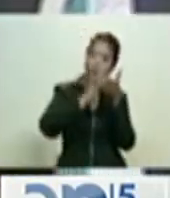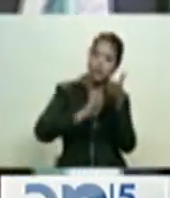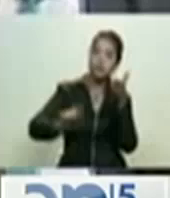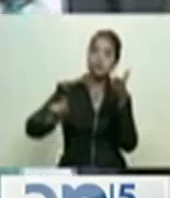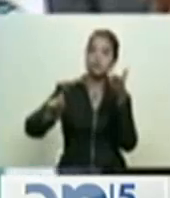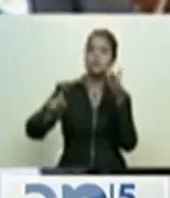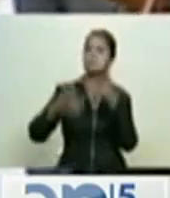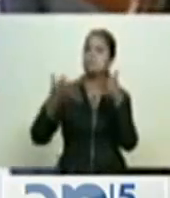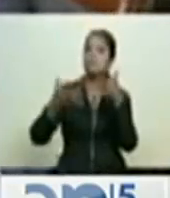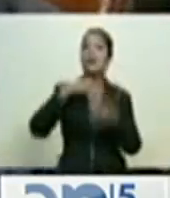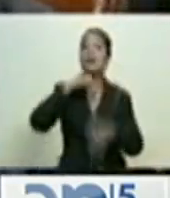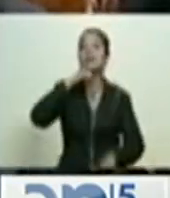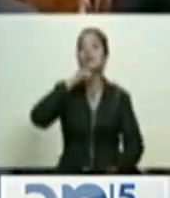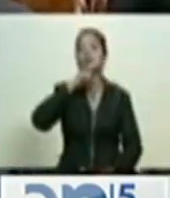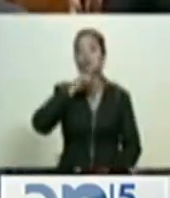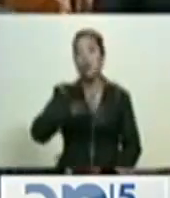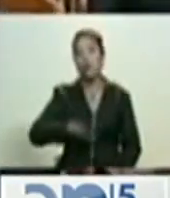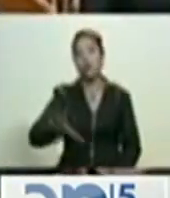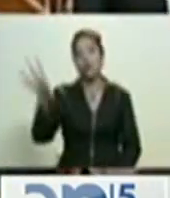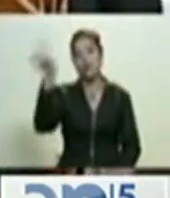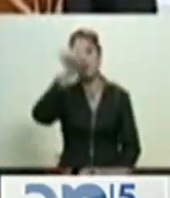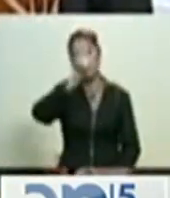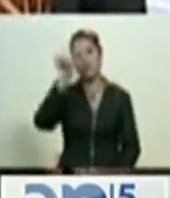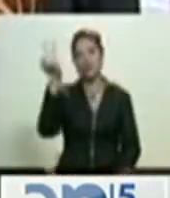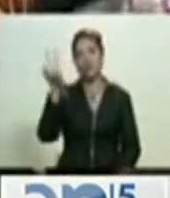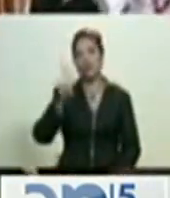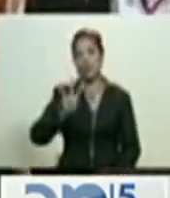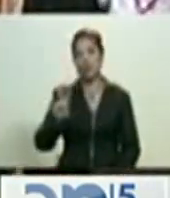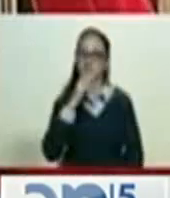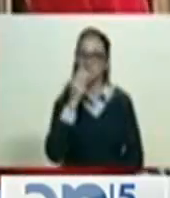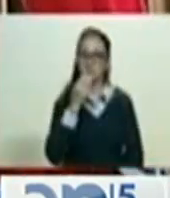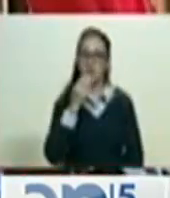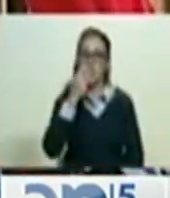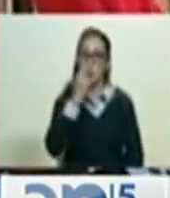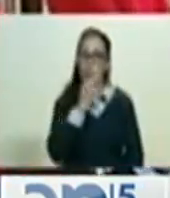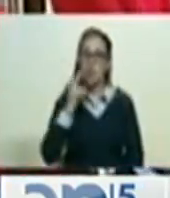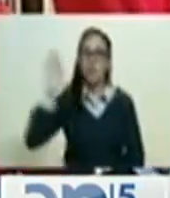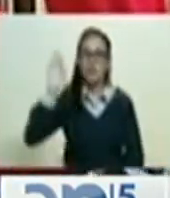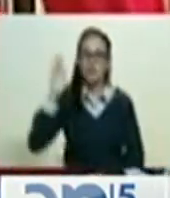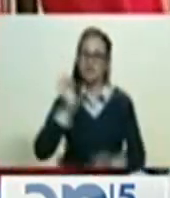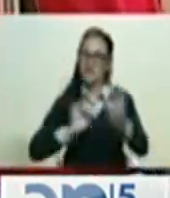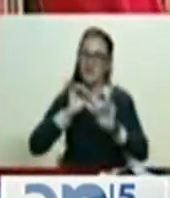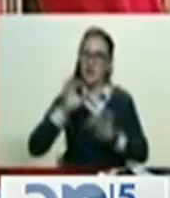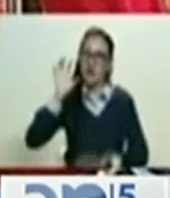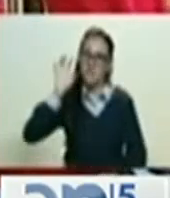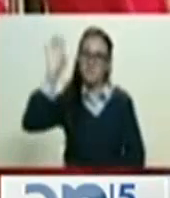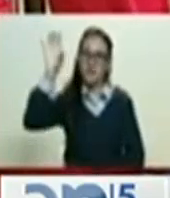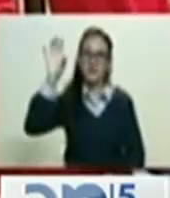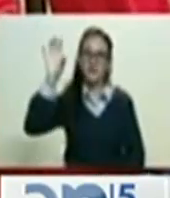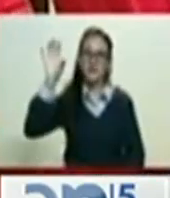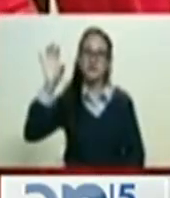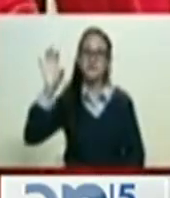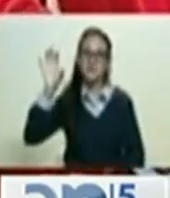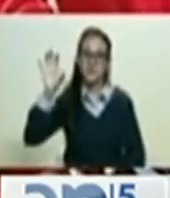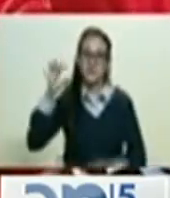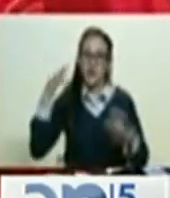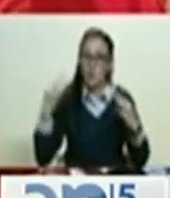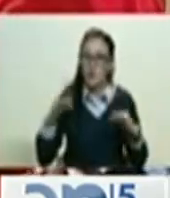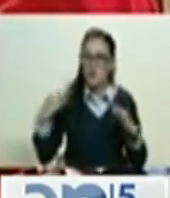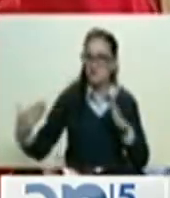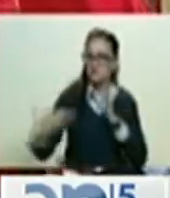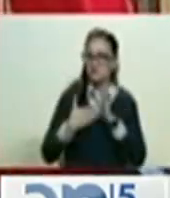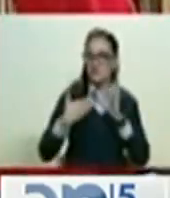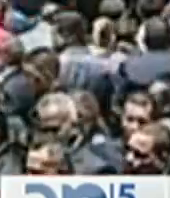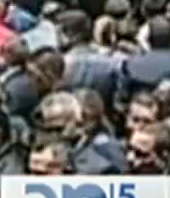de la historia de la República Bolivariana de Venezuela. Juro defender a la patria de cualquier agresión o amenaza.